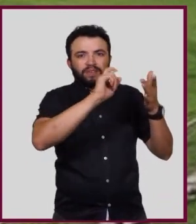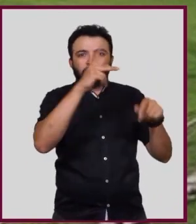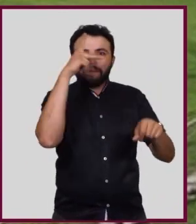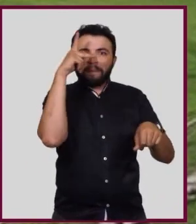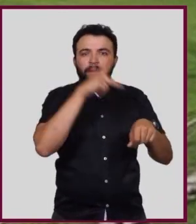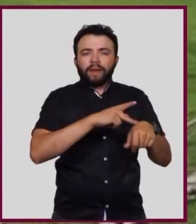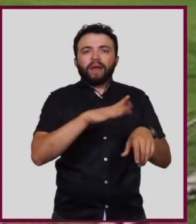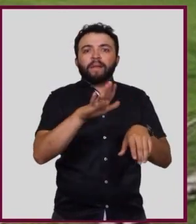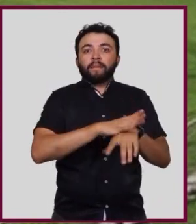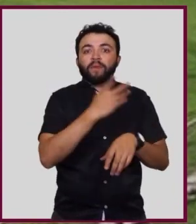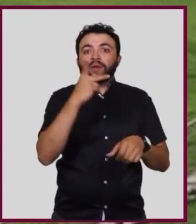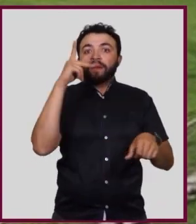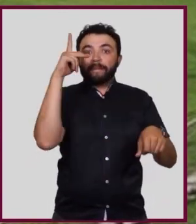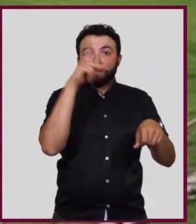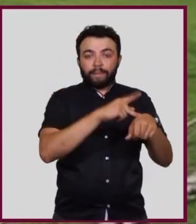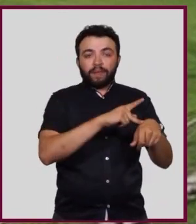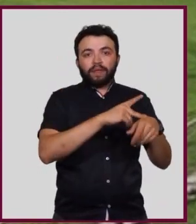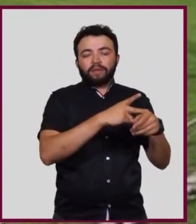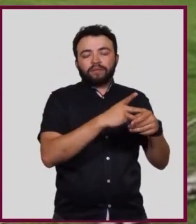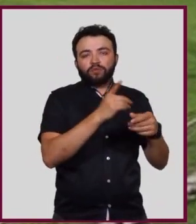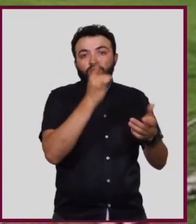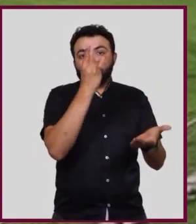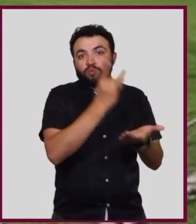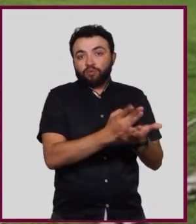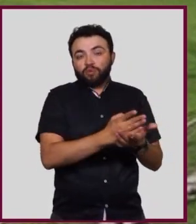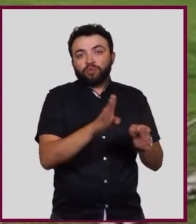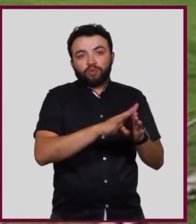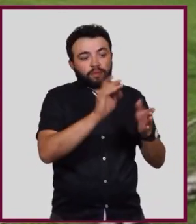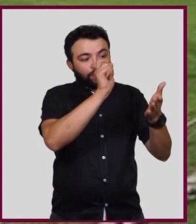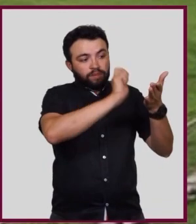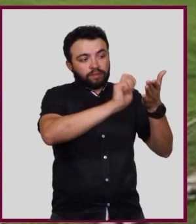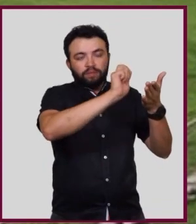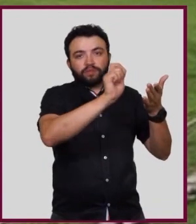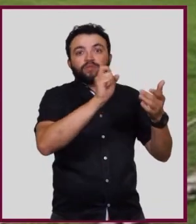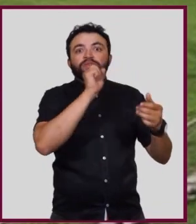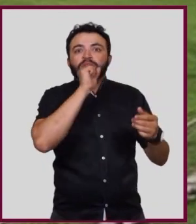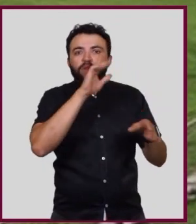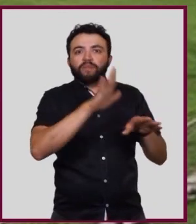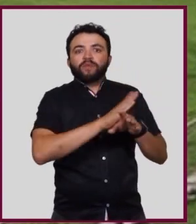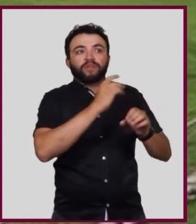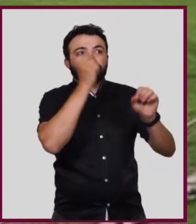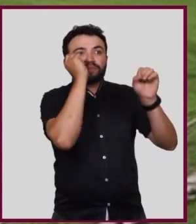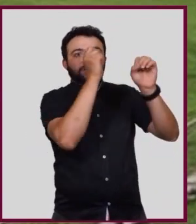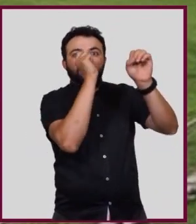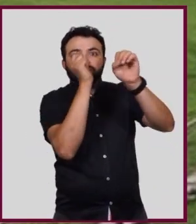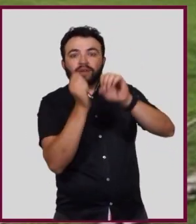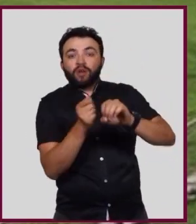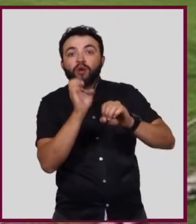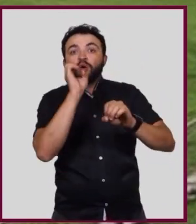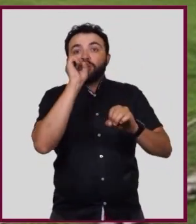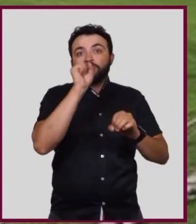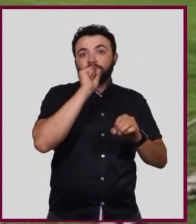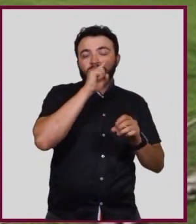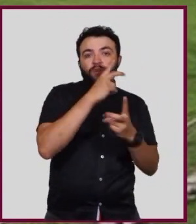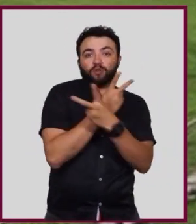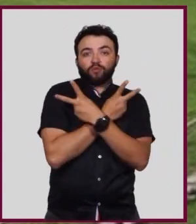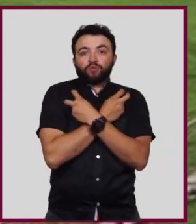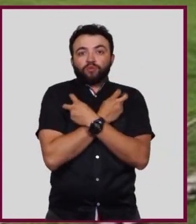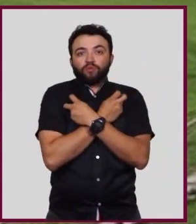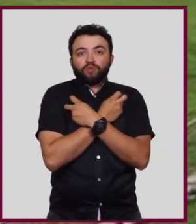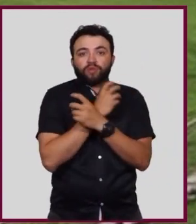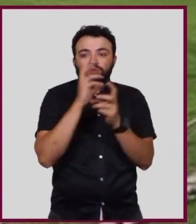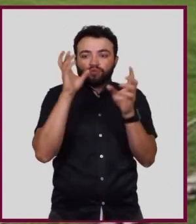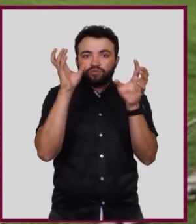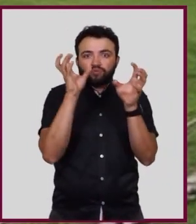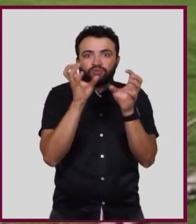las culturas desde la prehistoria han grabado símbolos, glifos o pinturas, sino porque los fósiles se petrifican y es así como llegan